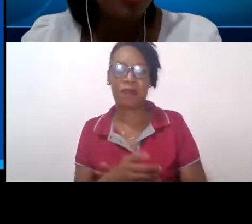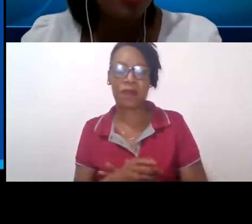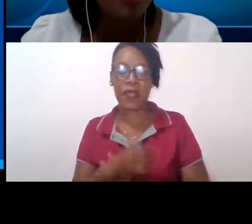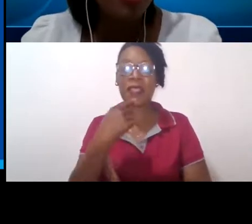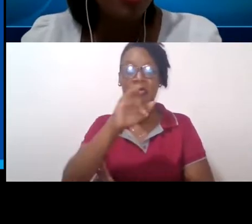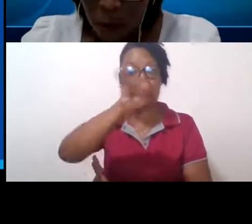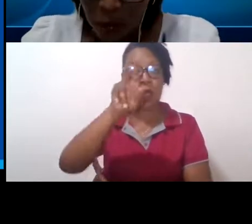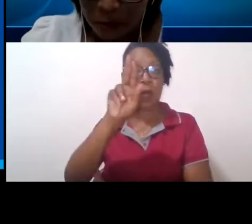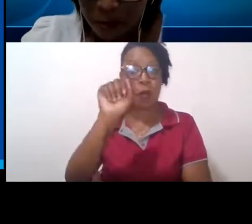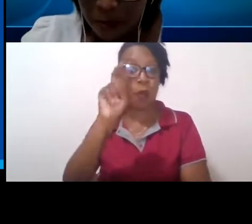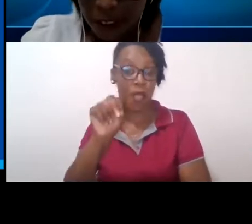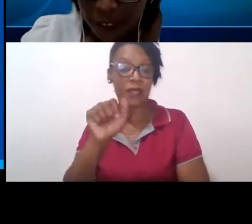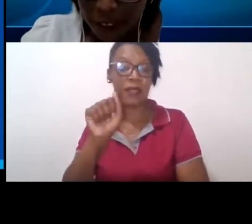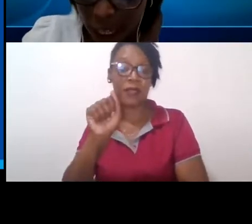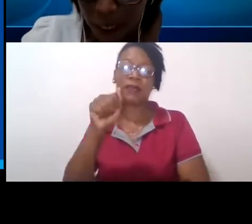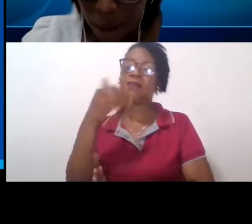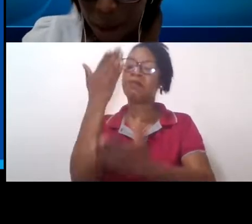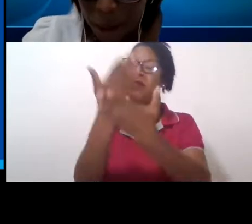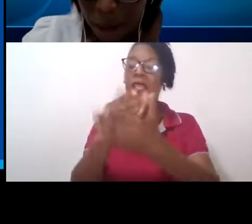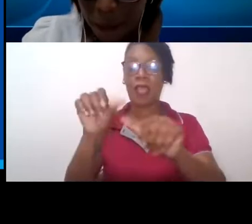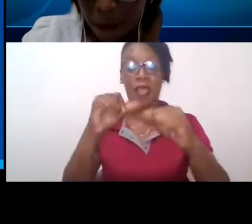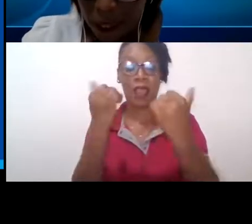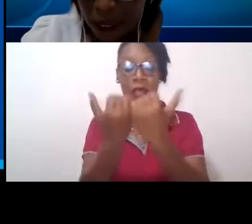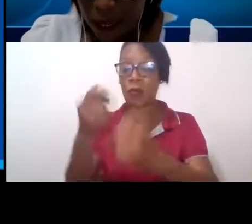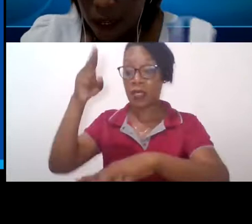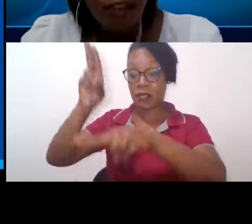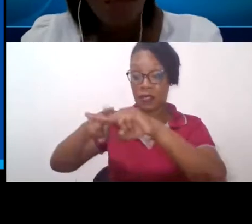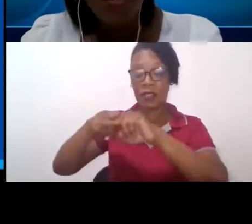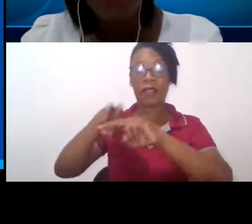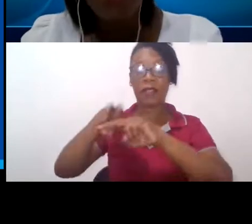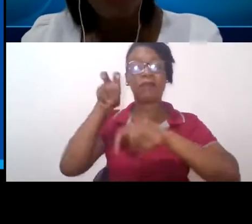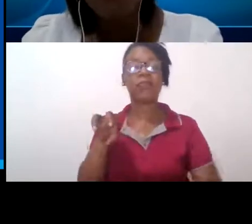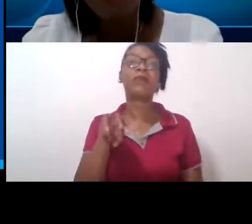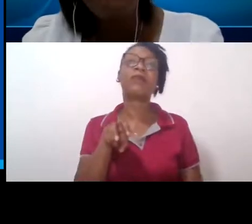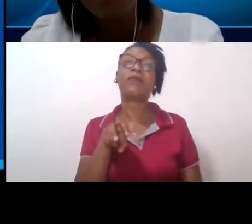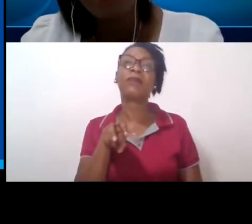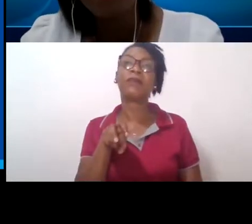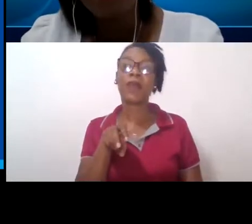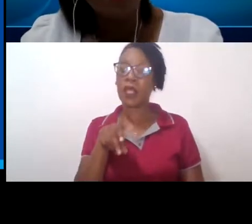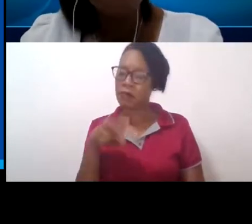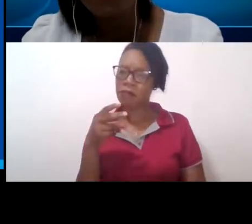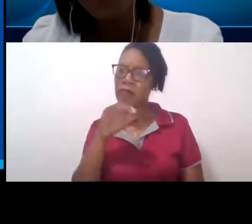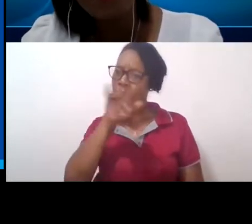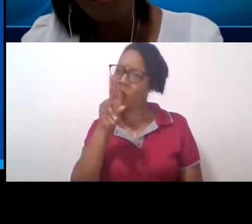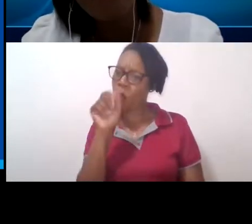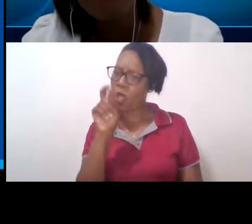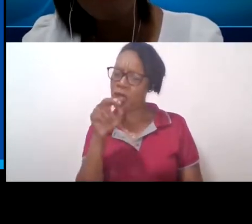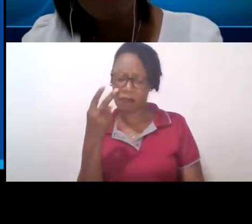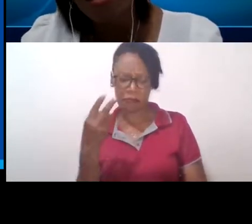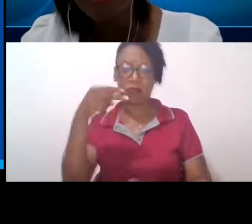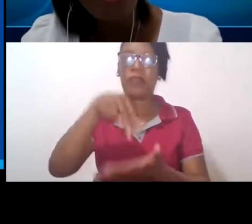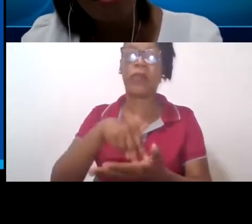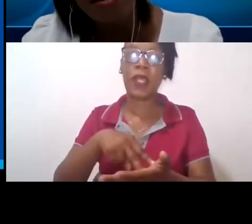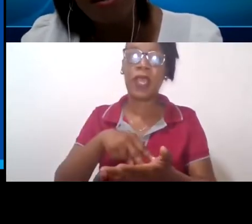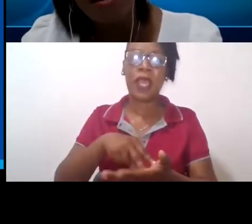Juana llega al aula, se sienta. Y de repente Juana se levanta y empezó a gritar.